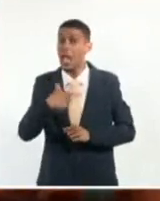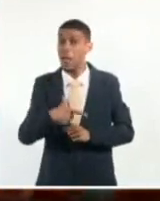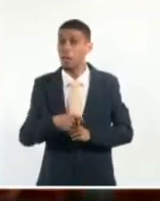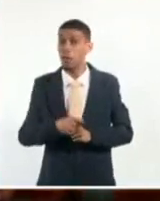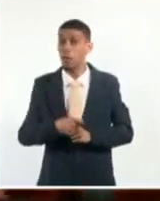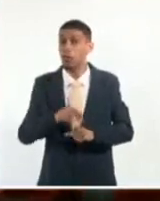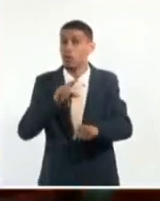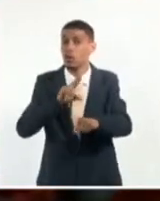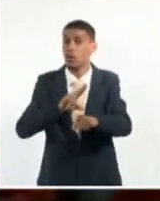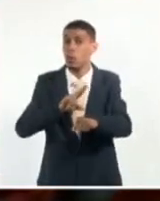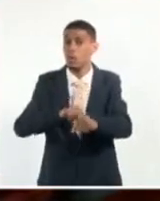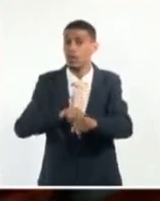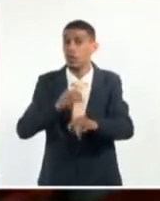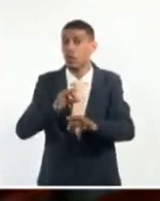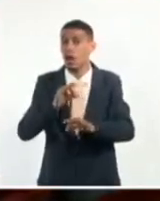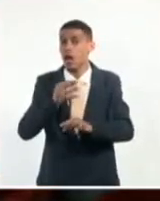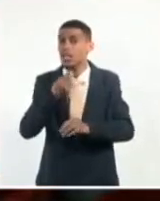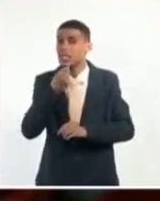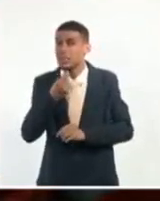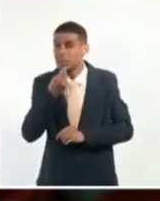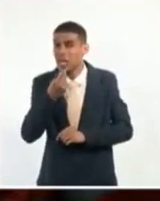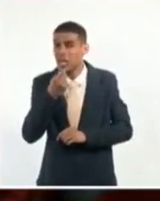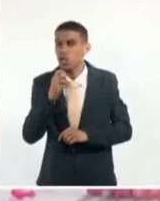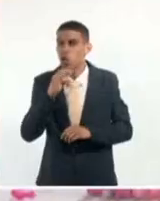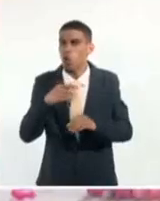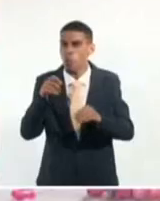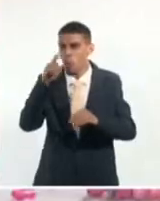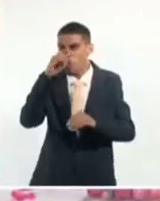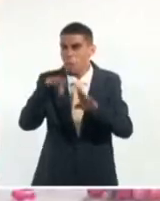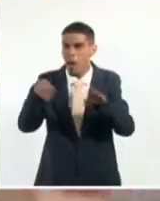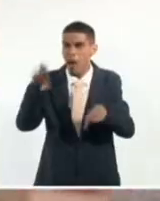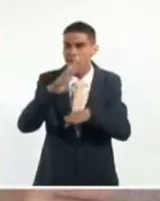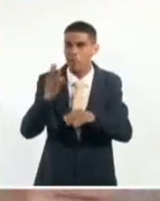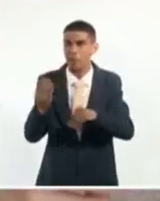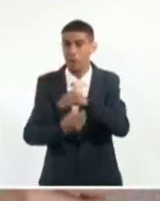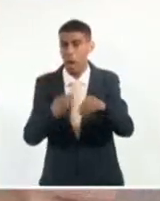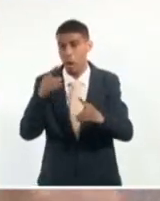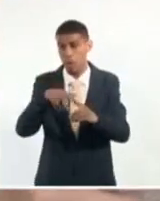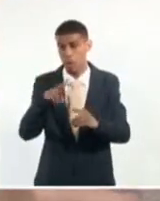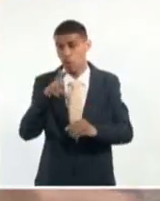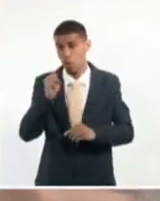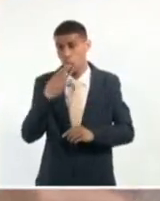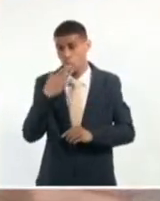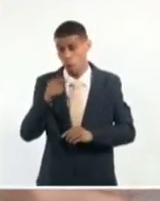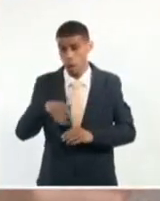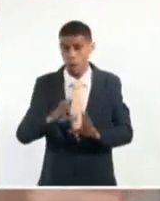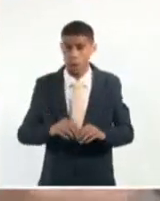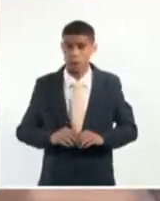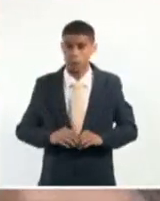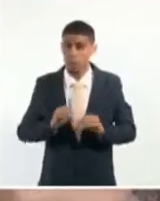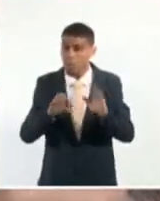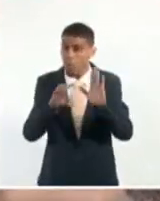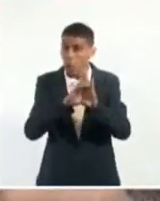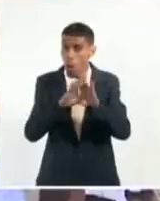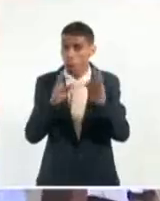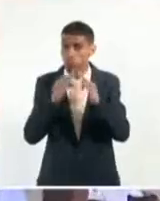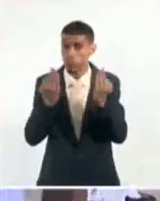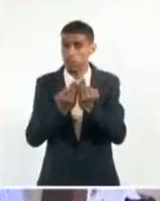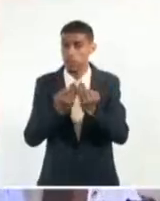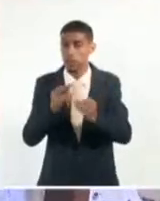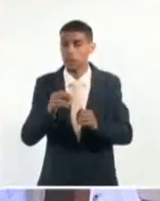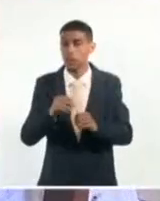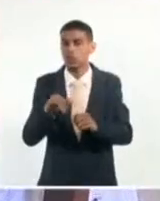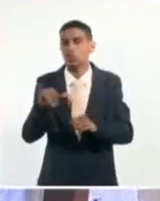ancianos, fundamentalmente lo del adulto mayor. El Código de las Familias es una obra jurídica sin igual en el